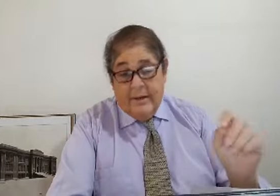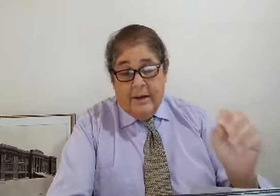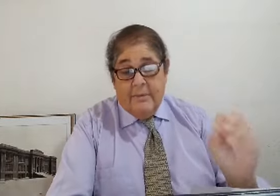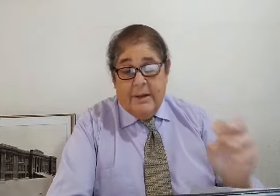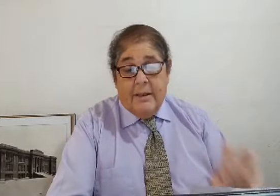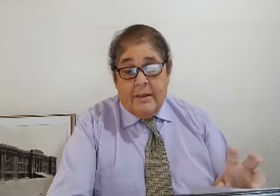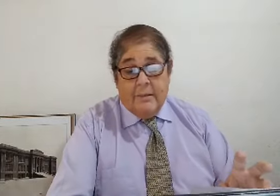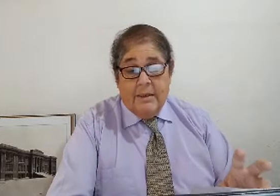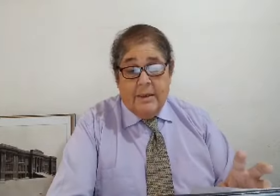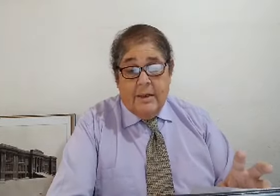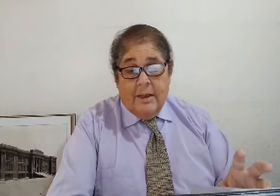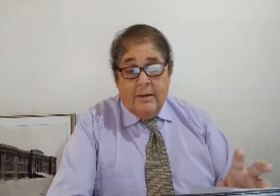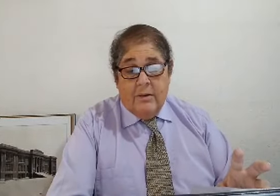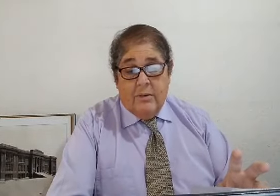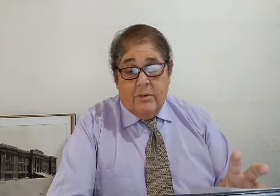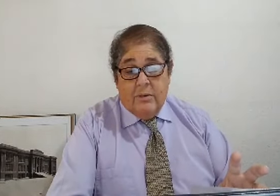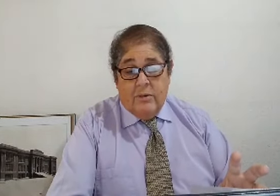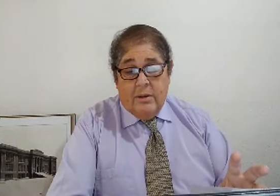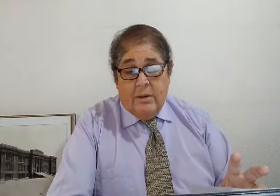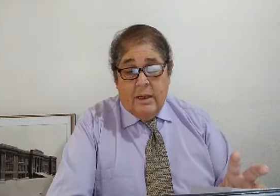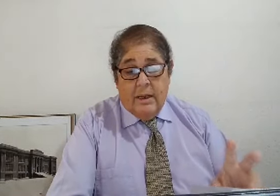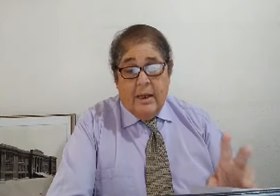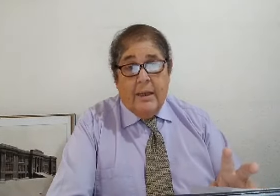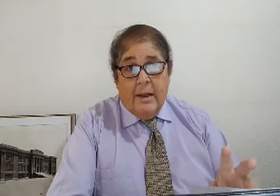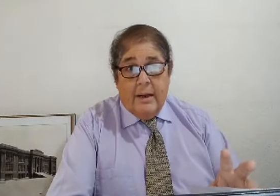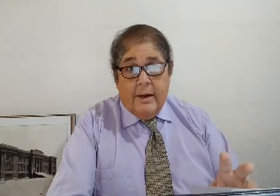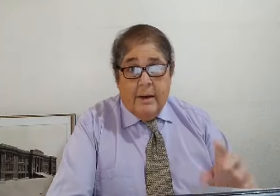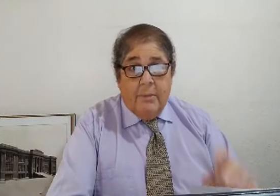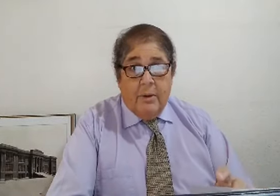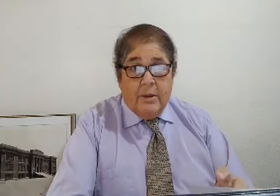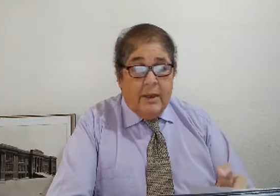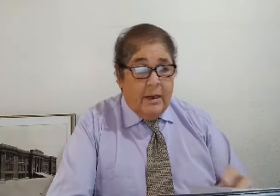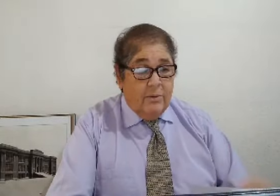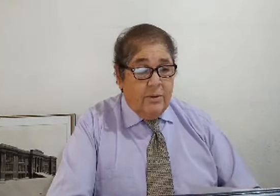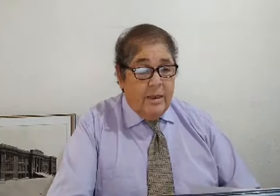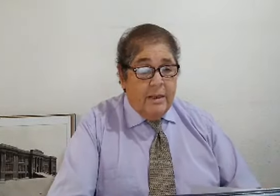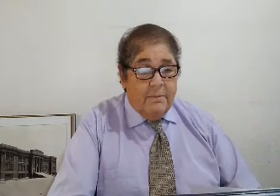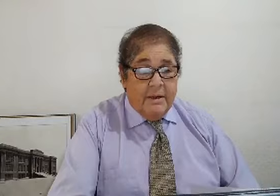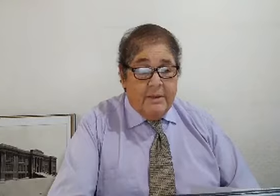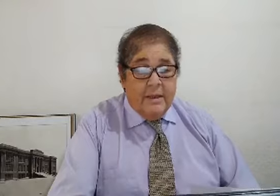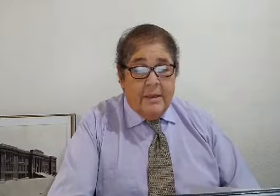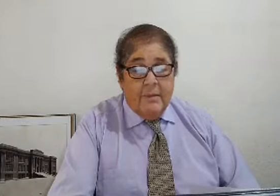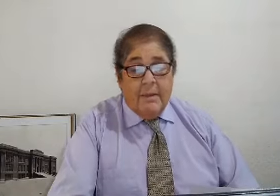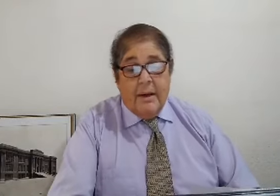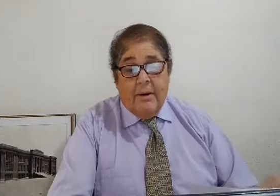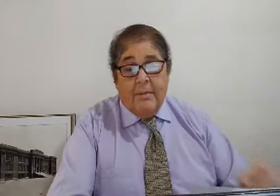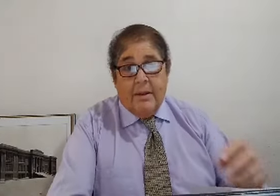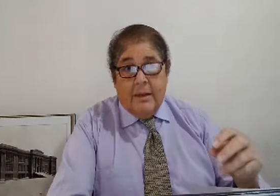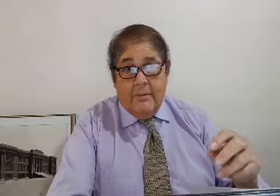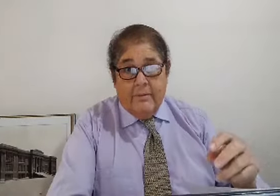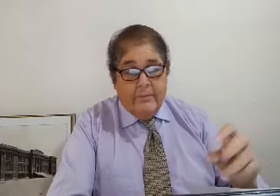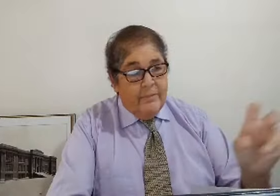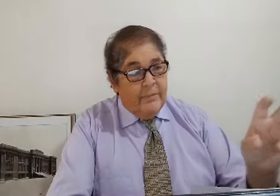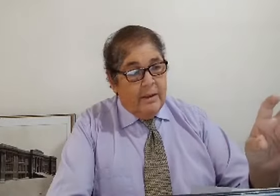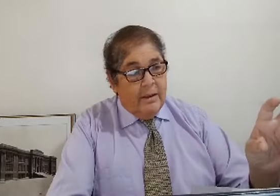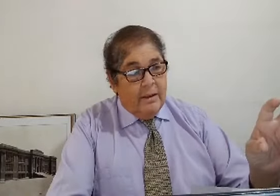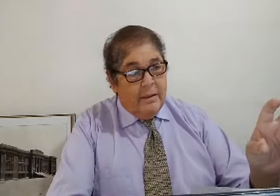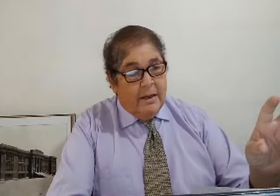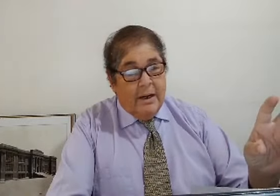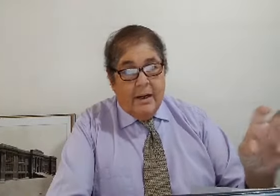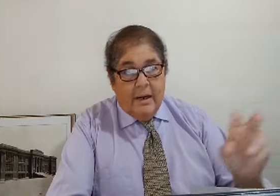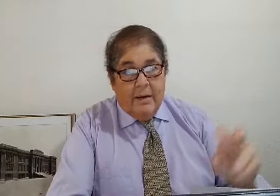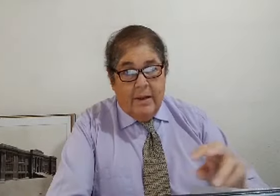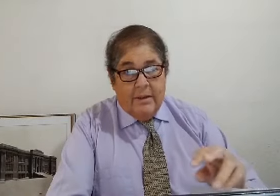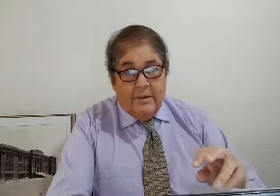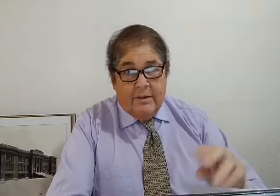es el referente. En cada reporte que la autoridad presenta, invariablemente, de